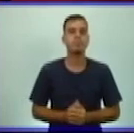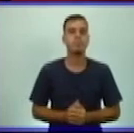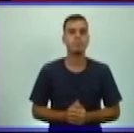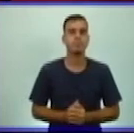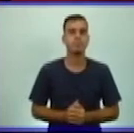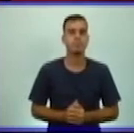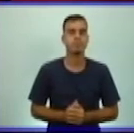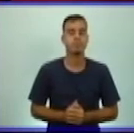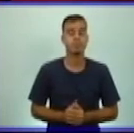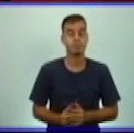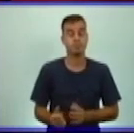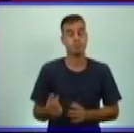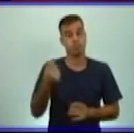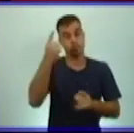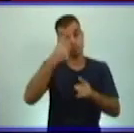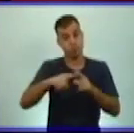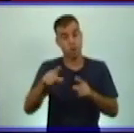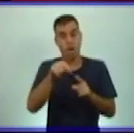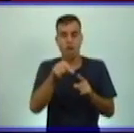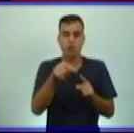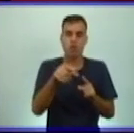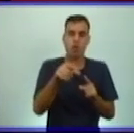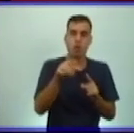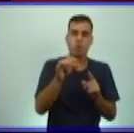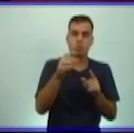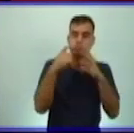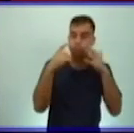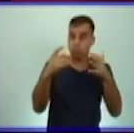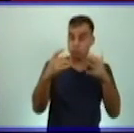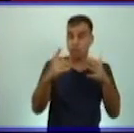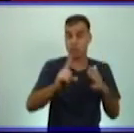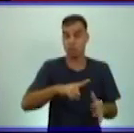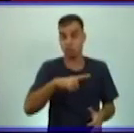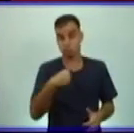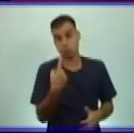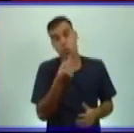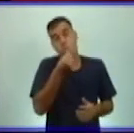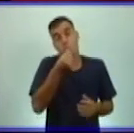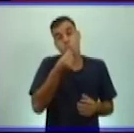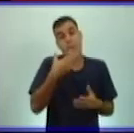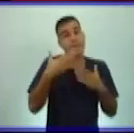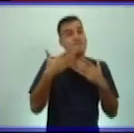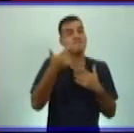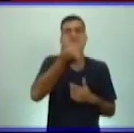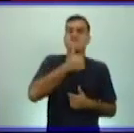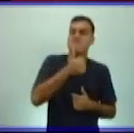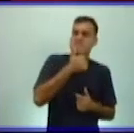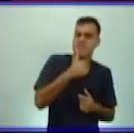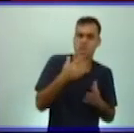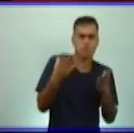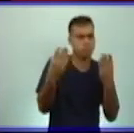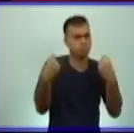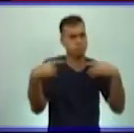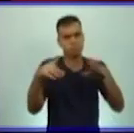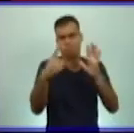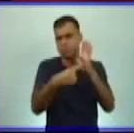una aplicación muy importante que nos permite, por ejemplo, tener todas las facilidades que hoy en